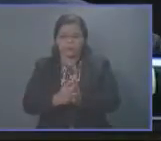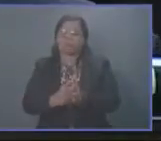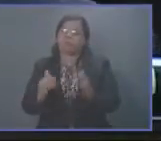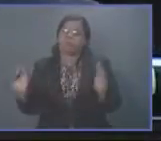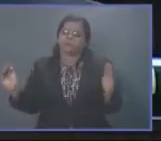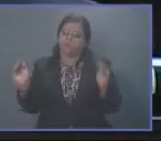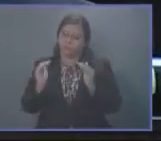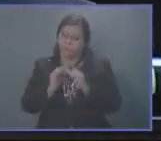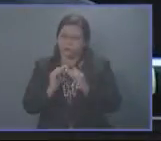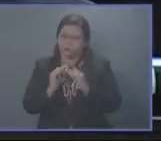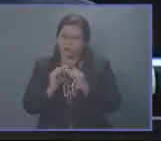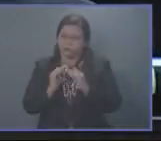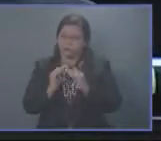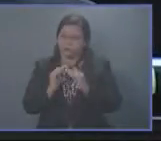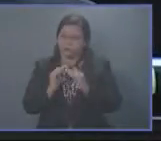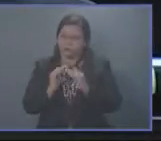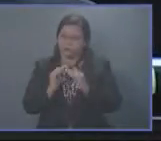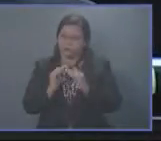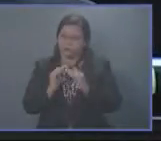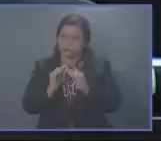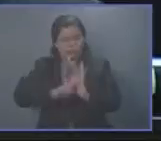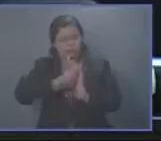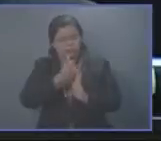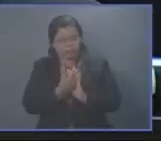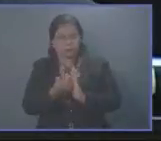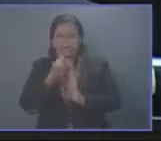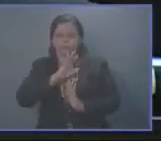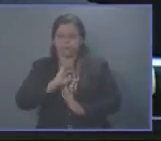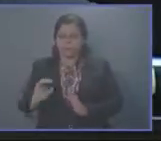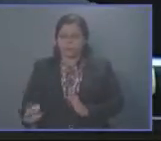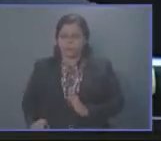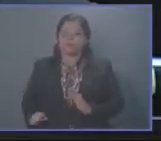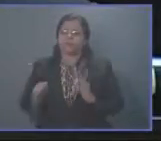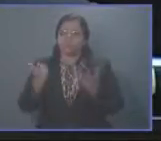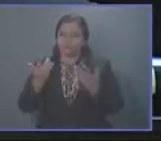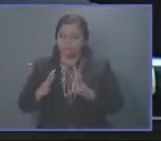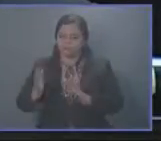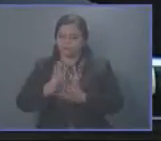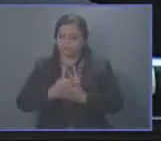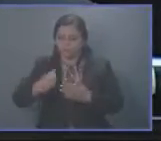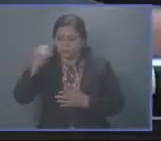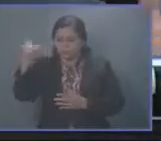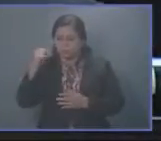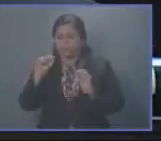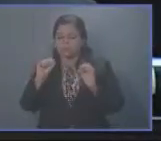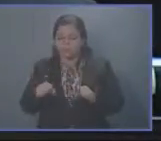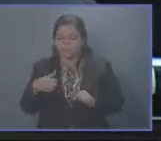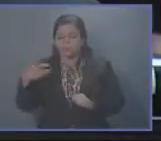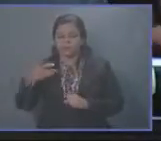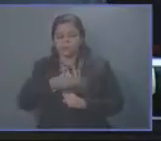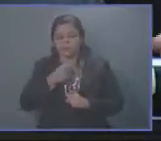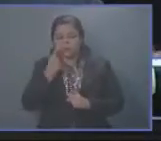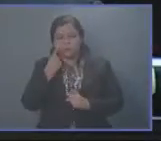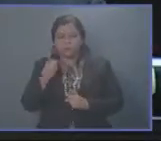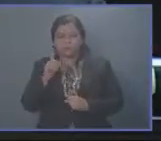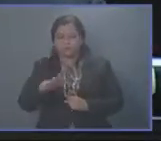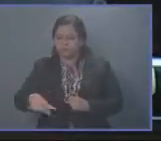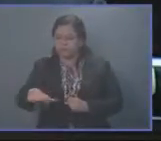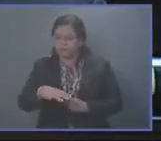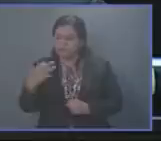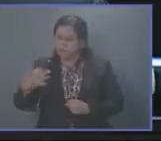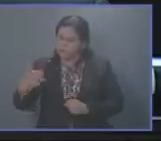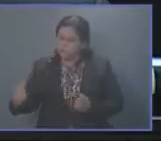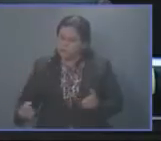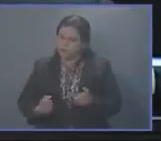también fortalecerá las finanzas del Estado, que siempre es un tema importante a la hora de verificar si es un sector que merece el apoyo,